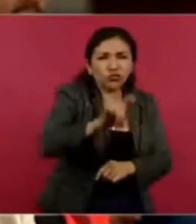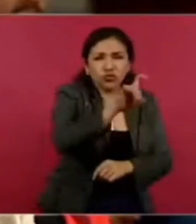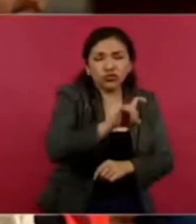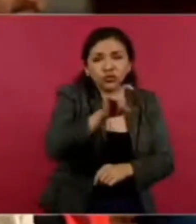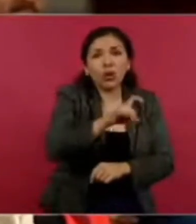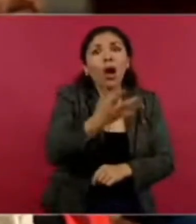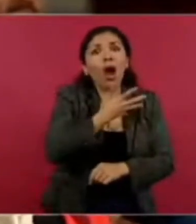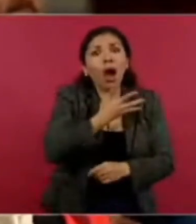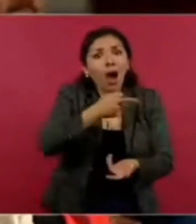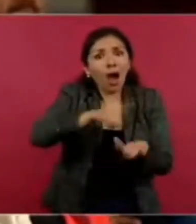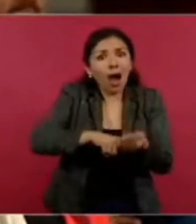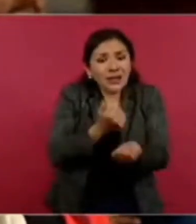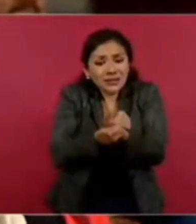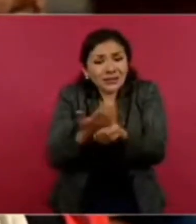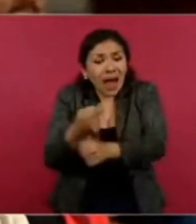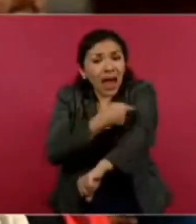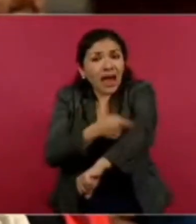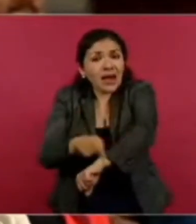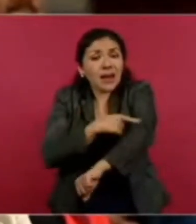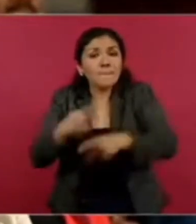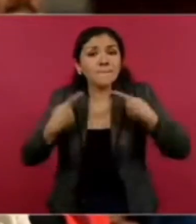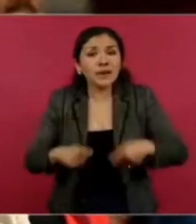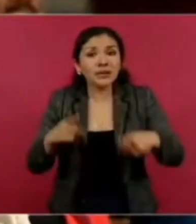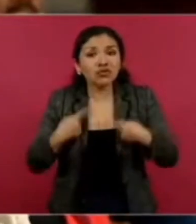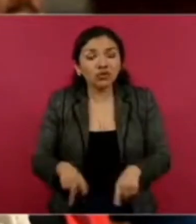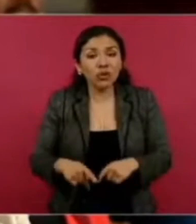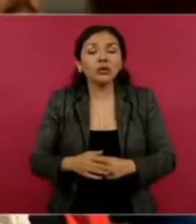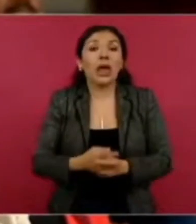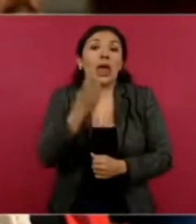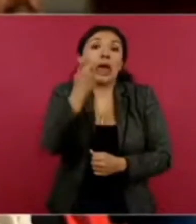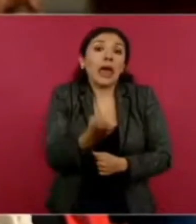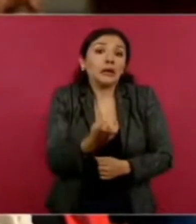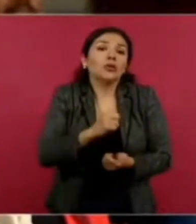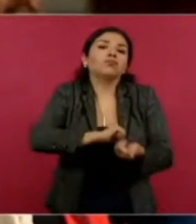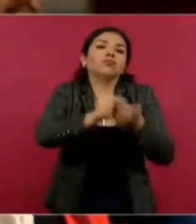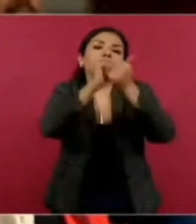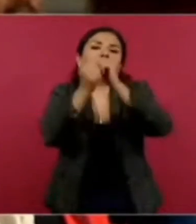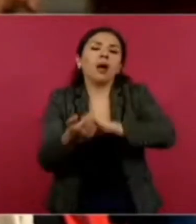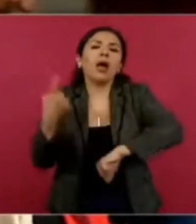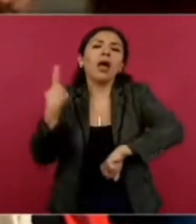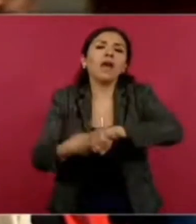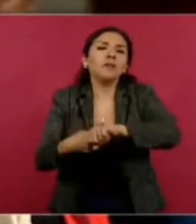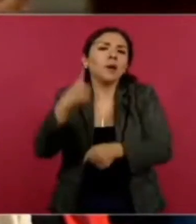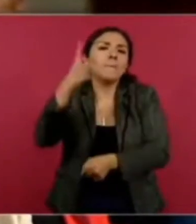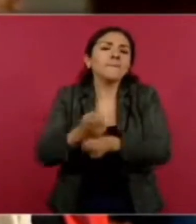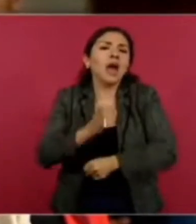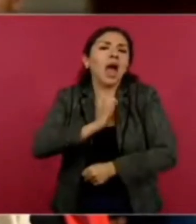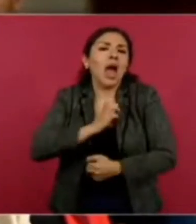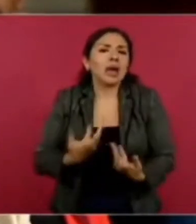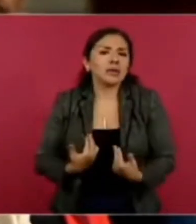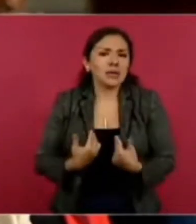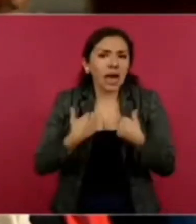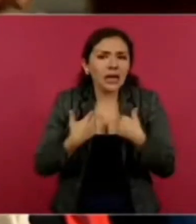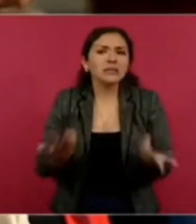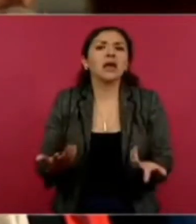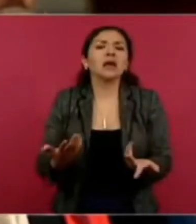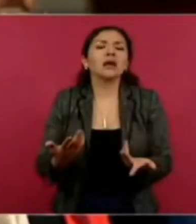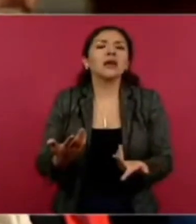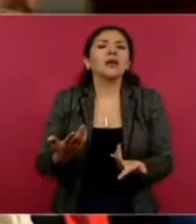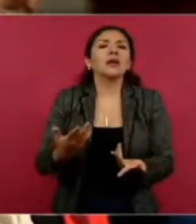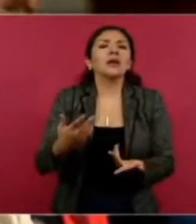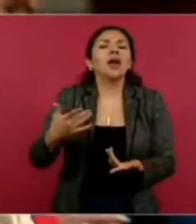glifosato. Y esto deriva en enfermedades, sobre todo en cáncer e insuficiencia renal, y